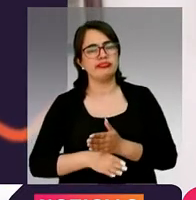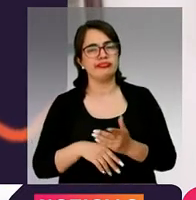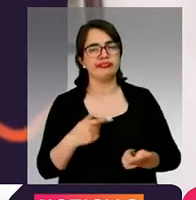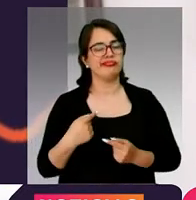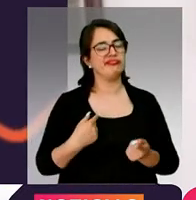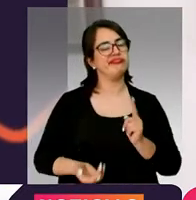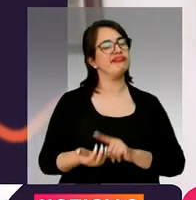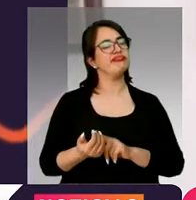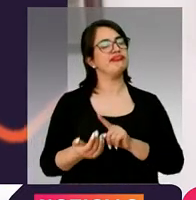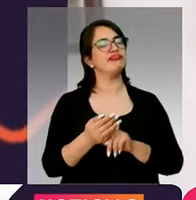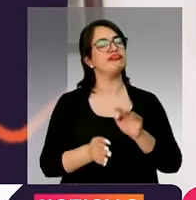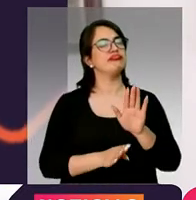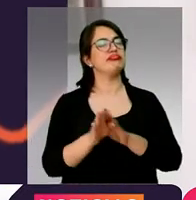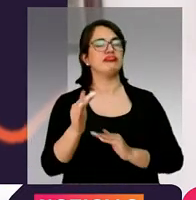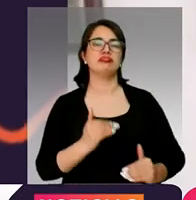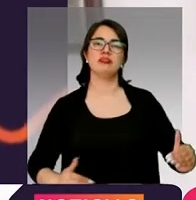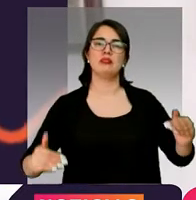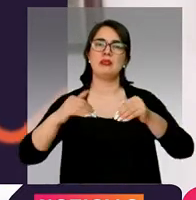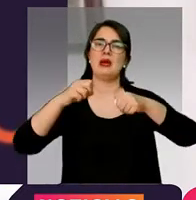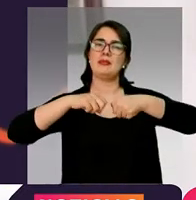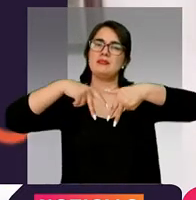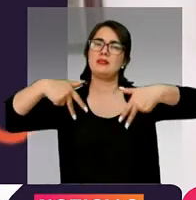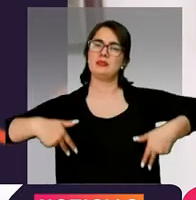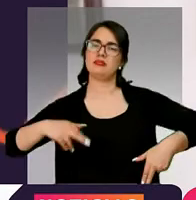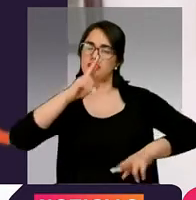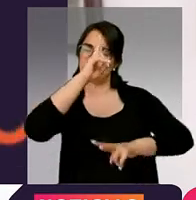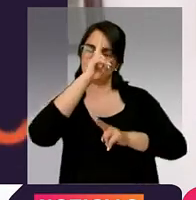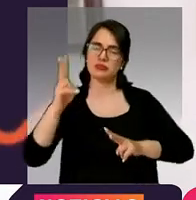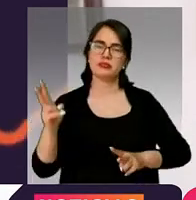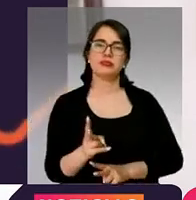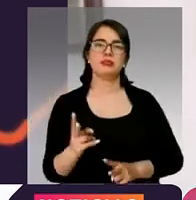llegar a tener esa equidad de género y el respeto en el tema laboral.